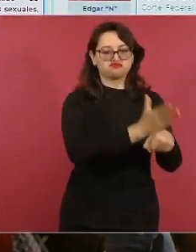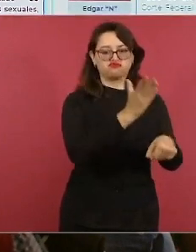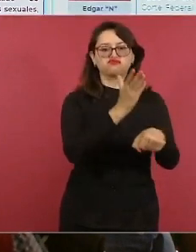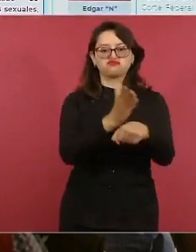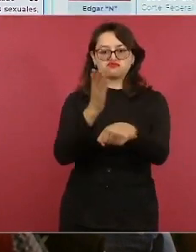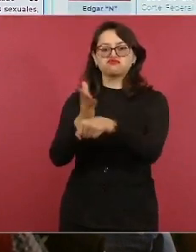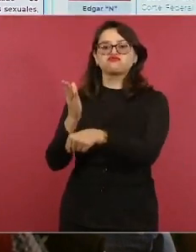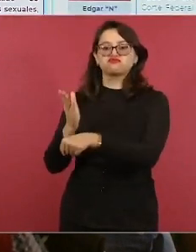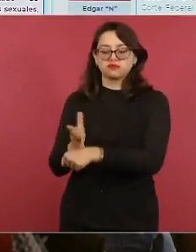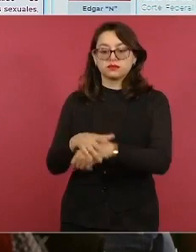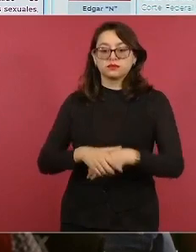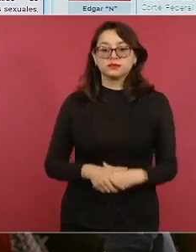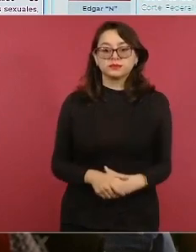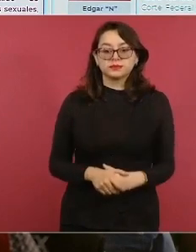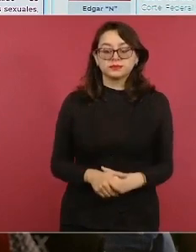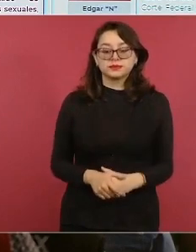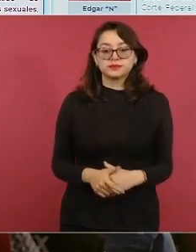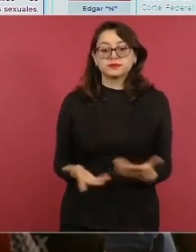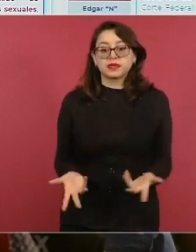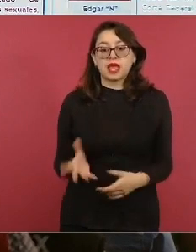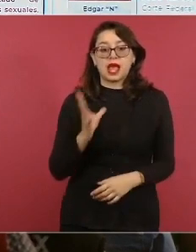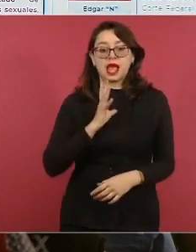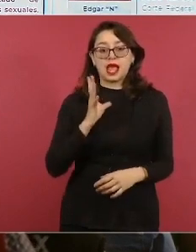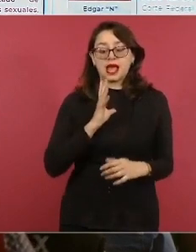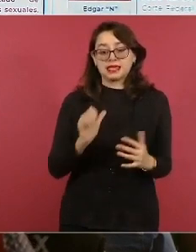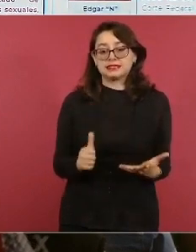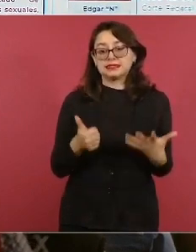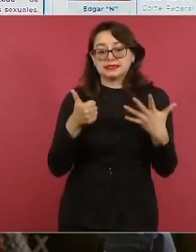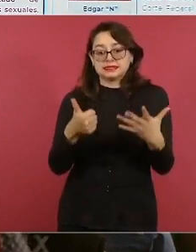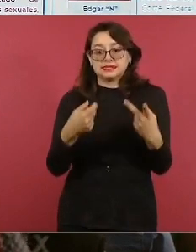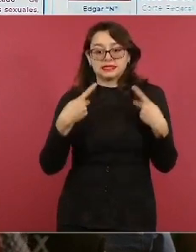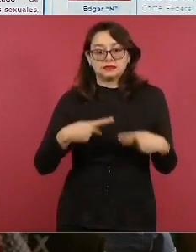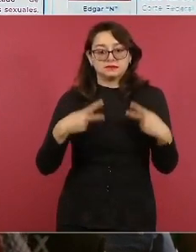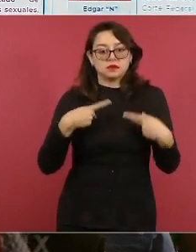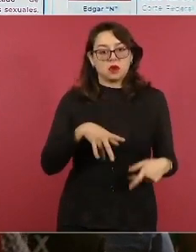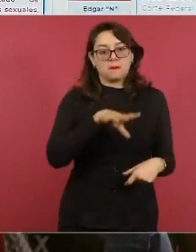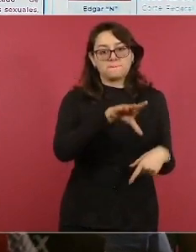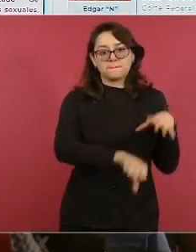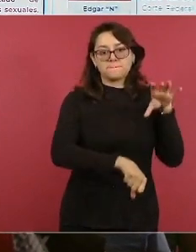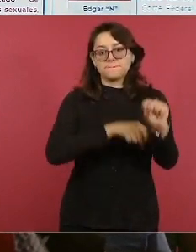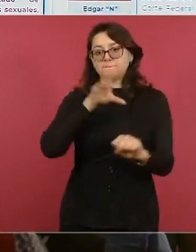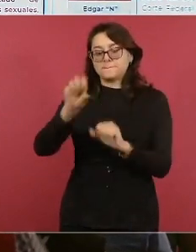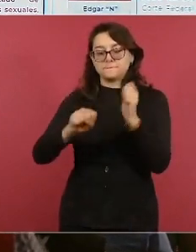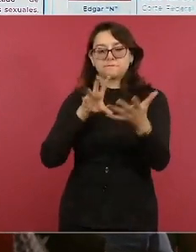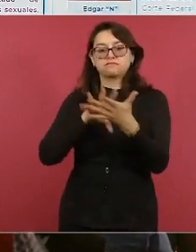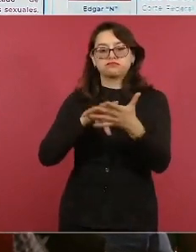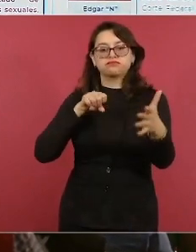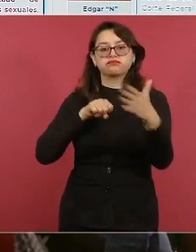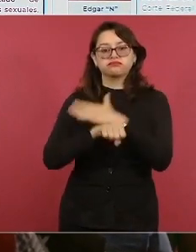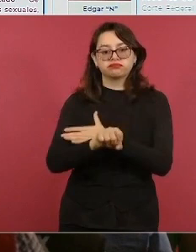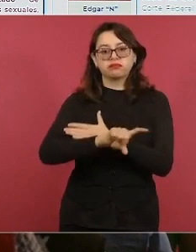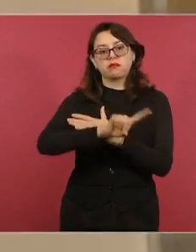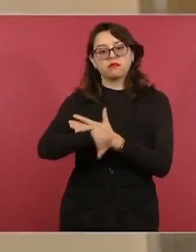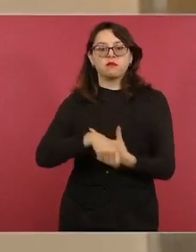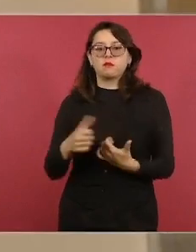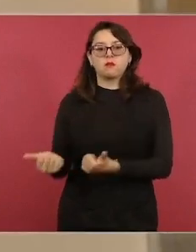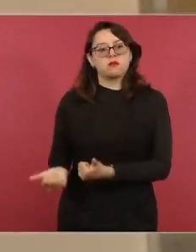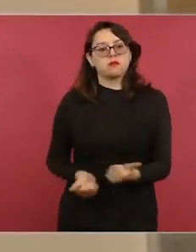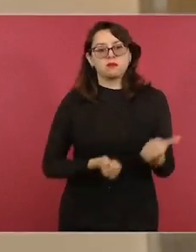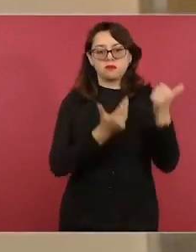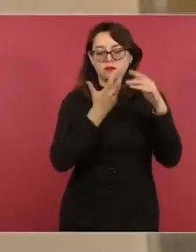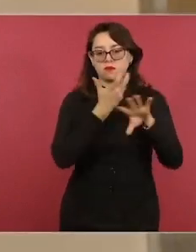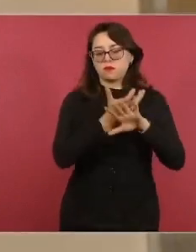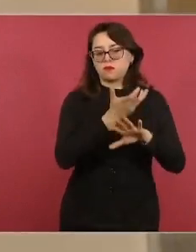tenemos en esta ocasión seis extradiciones por parte de la fiscalía general de la república son